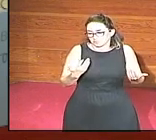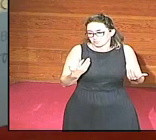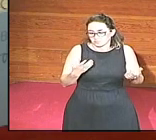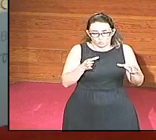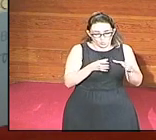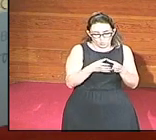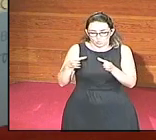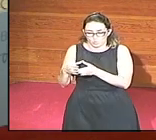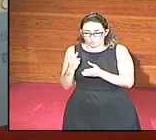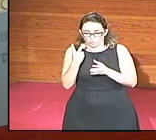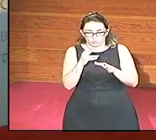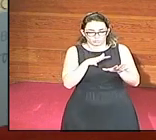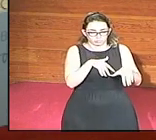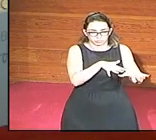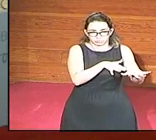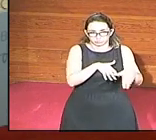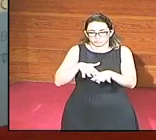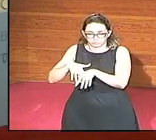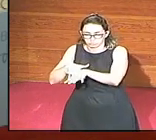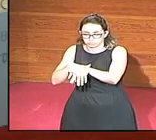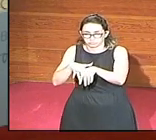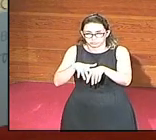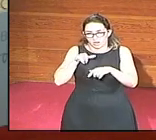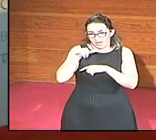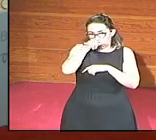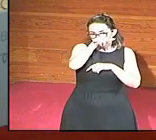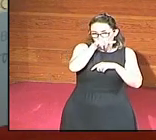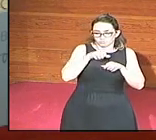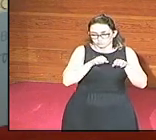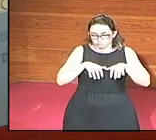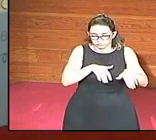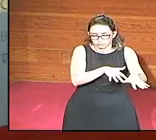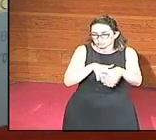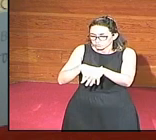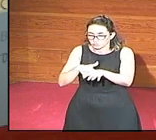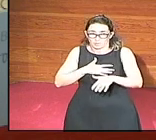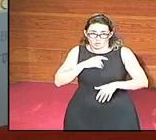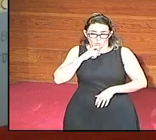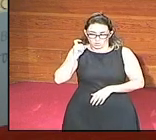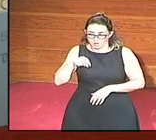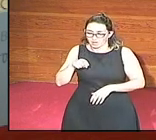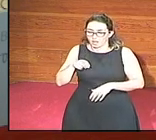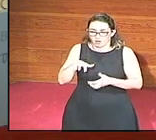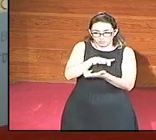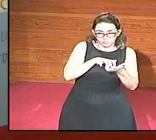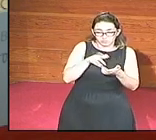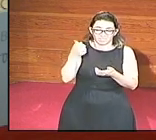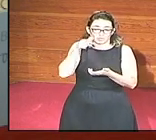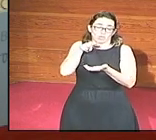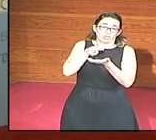pelotones de las fuerzas aerotransportadas ucranianas, y nada, pues después del jaleo, pues aquí está el chico un poco